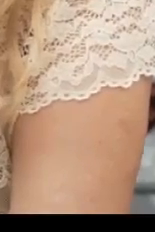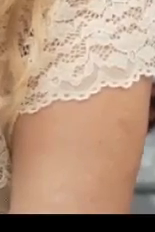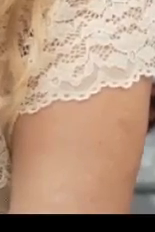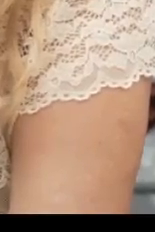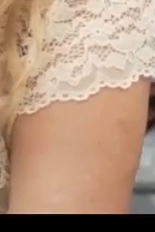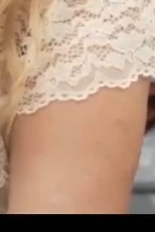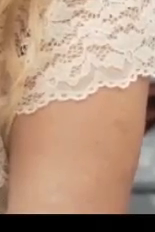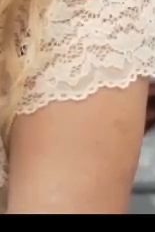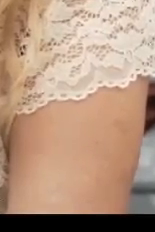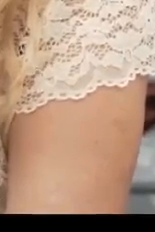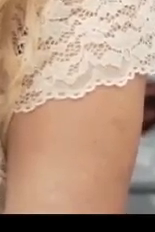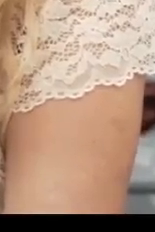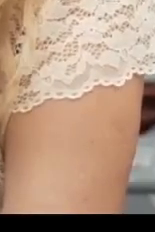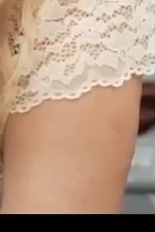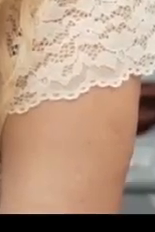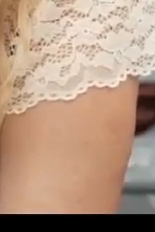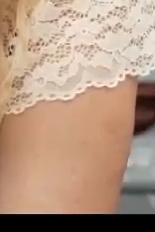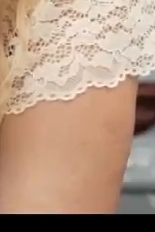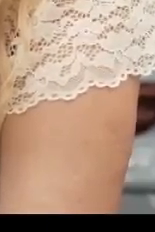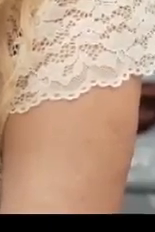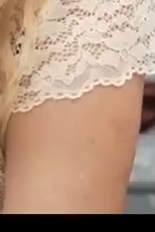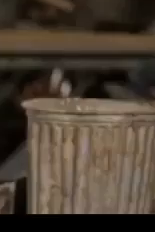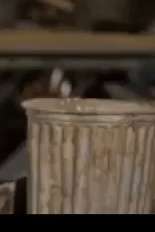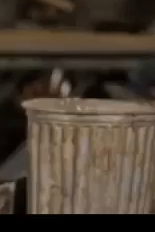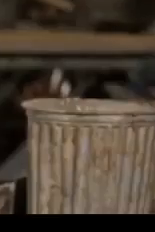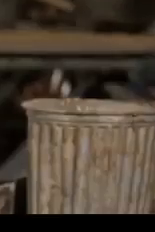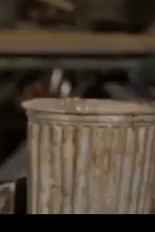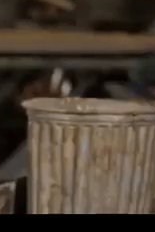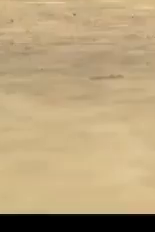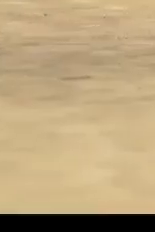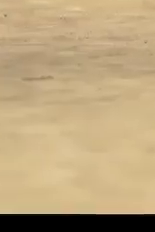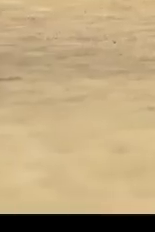más en su casa, en esa casa del ecuatoriano.